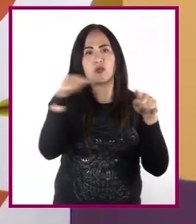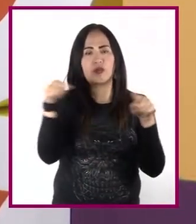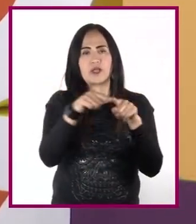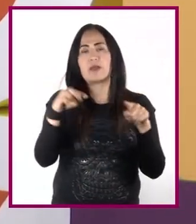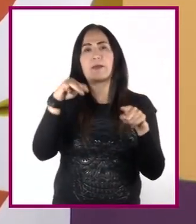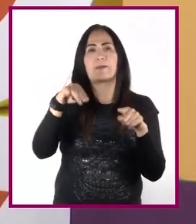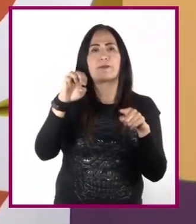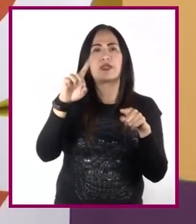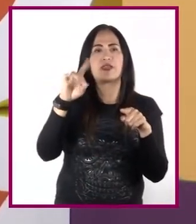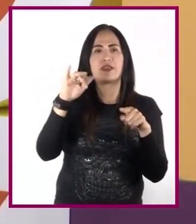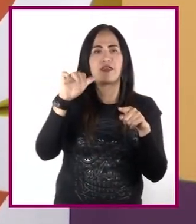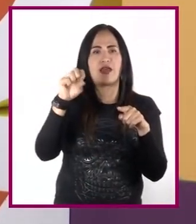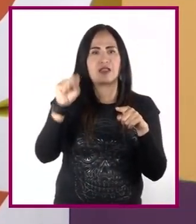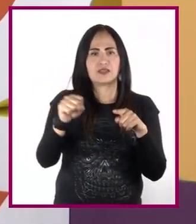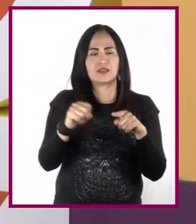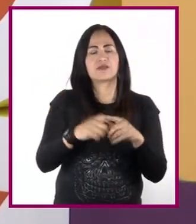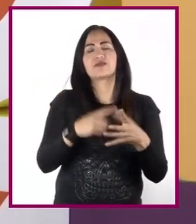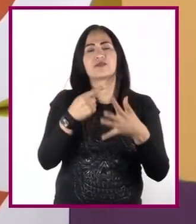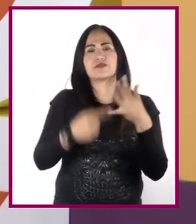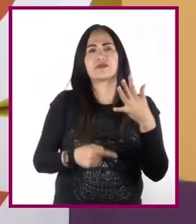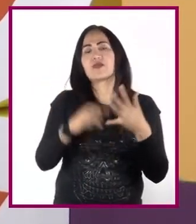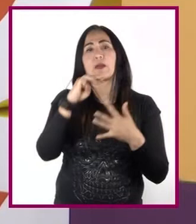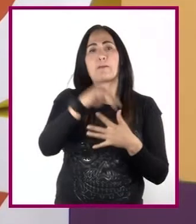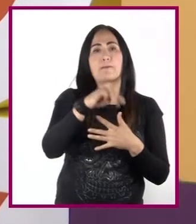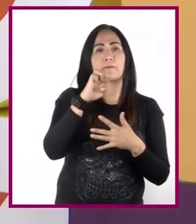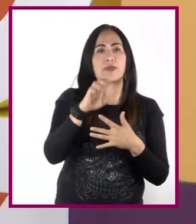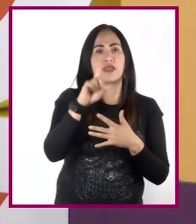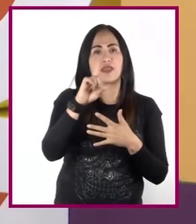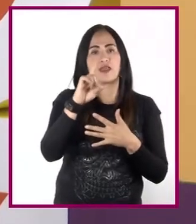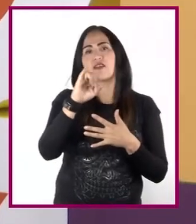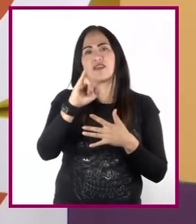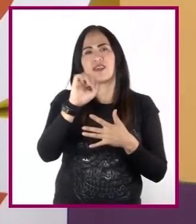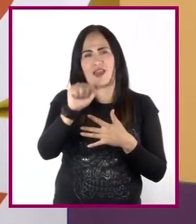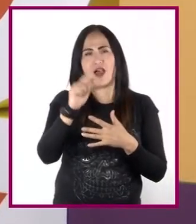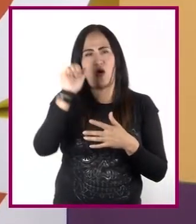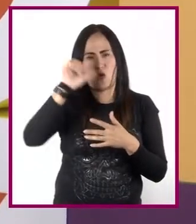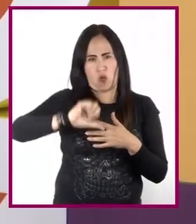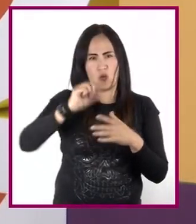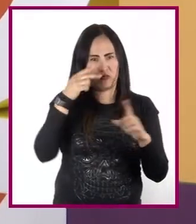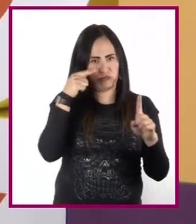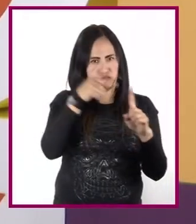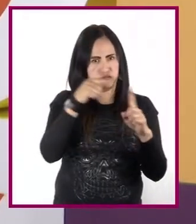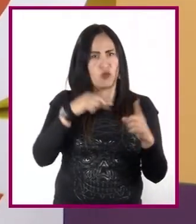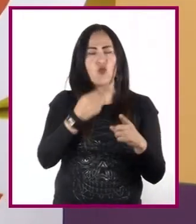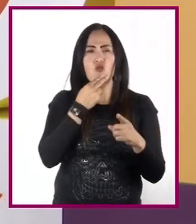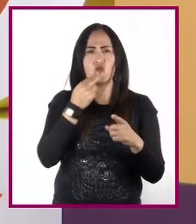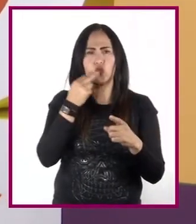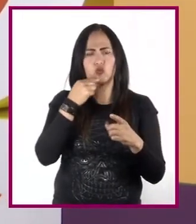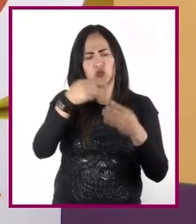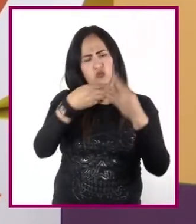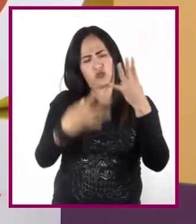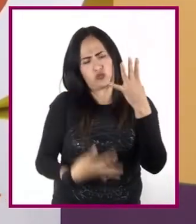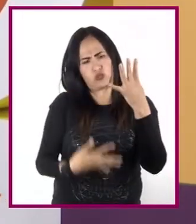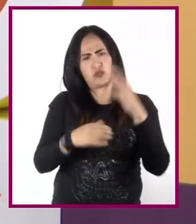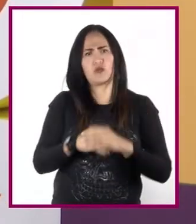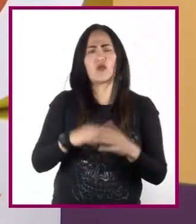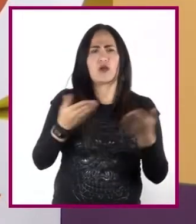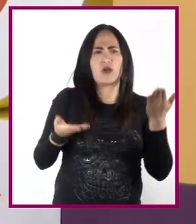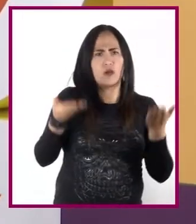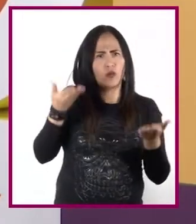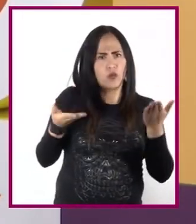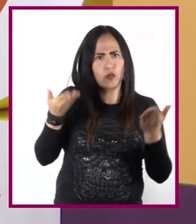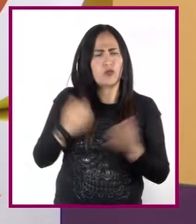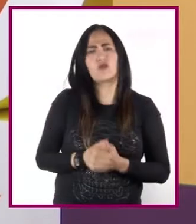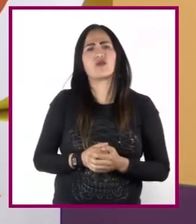central. En específico, trabajaremos con la media aritmética e identificaremos los diferentes usos que tiene, como reparto equitativo,